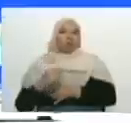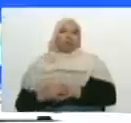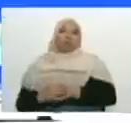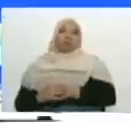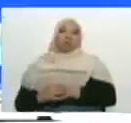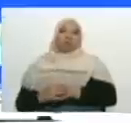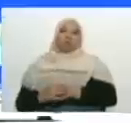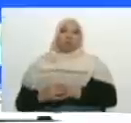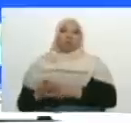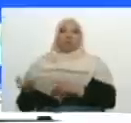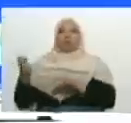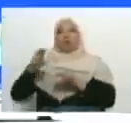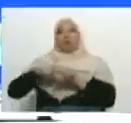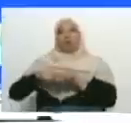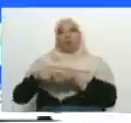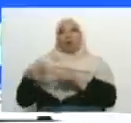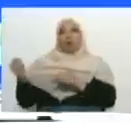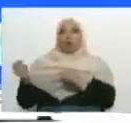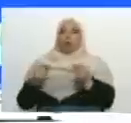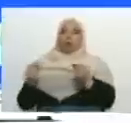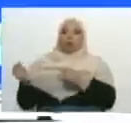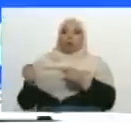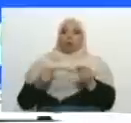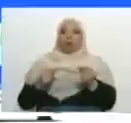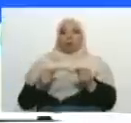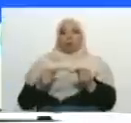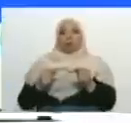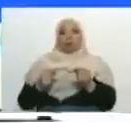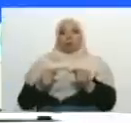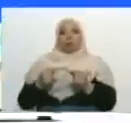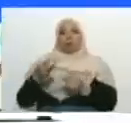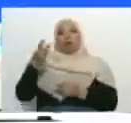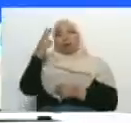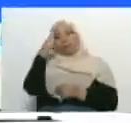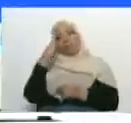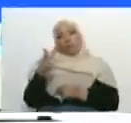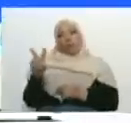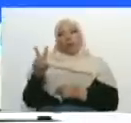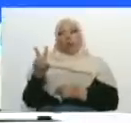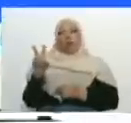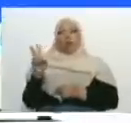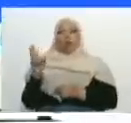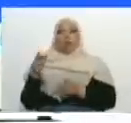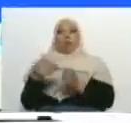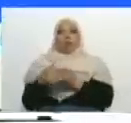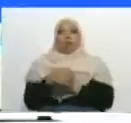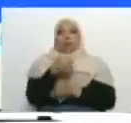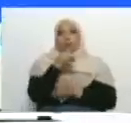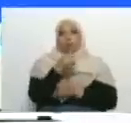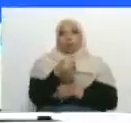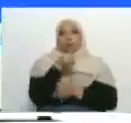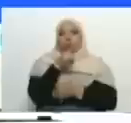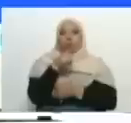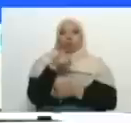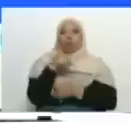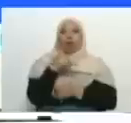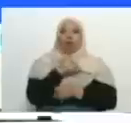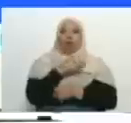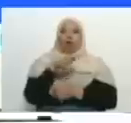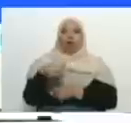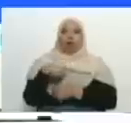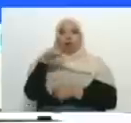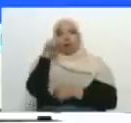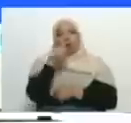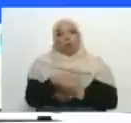Van y se sientan una negociación en México y por la espalda están clavando la puñalada al